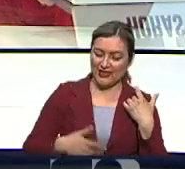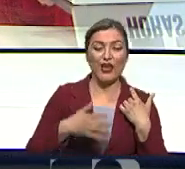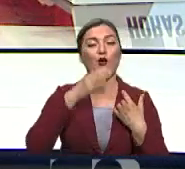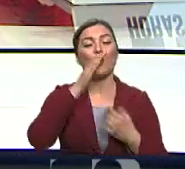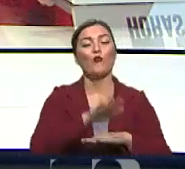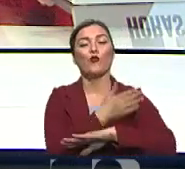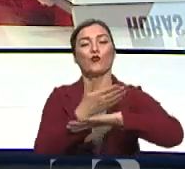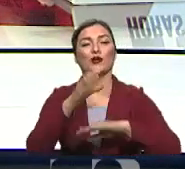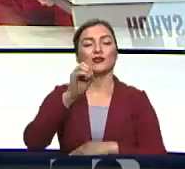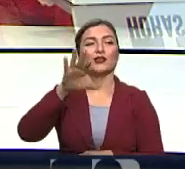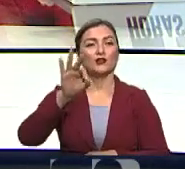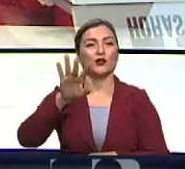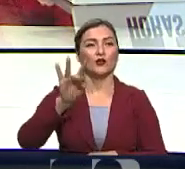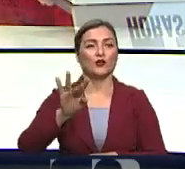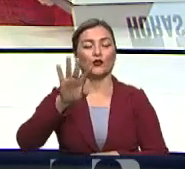sabe,